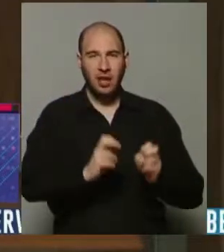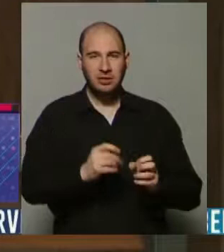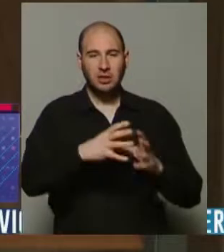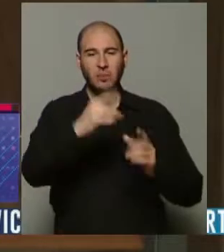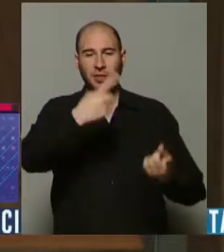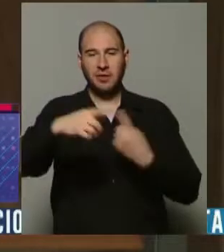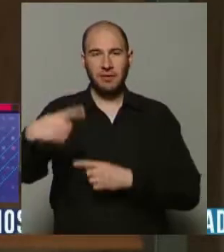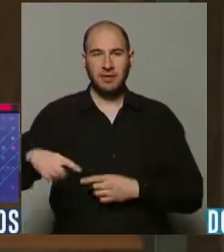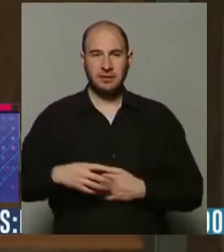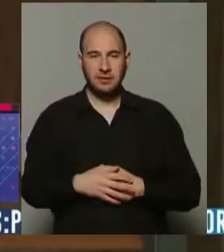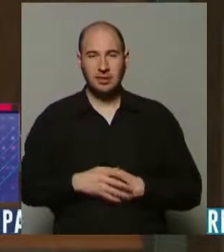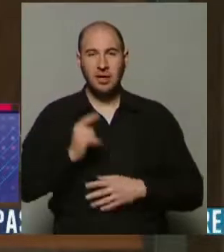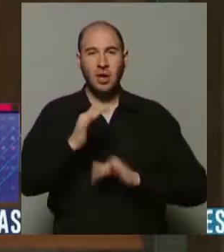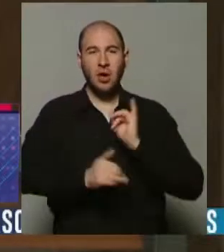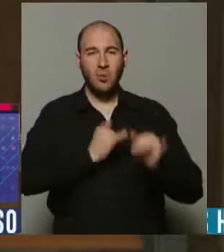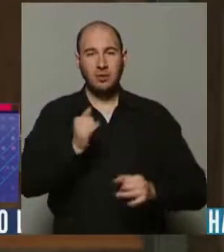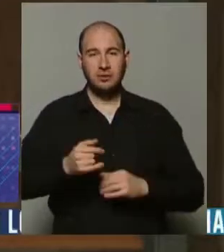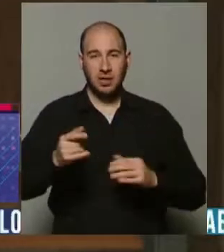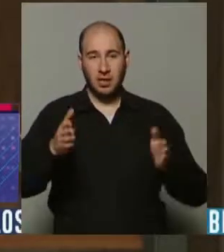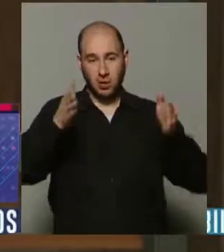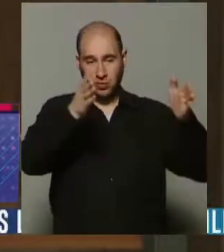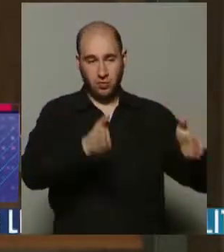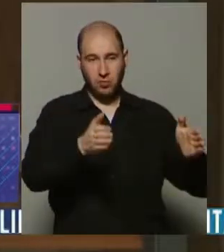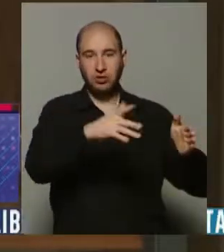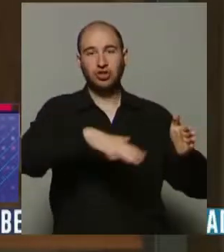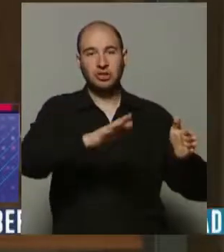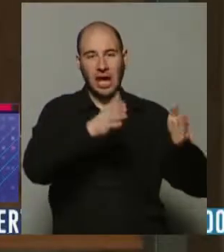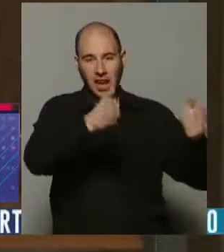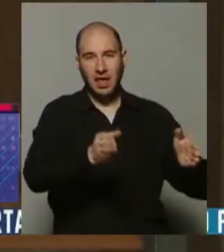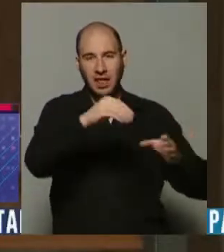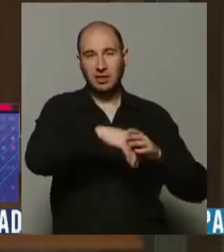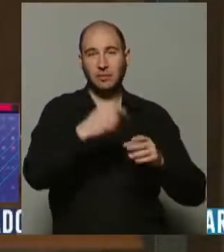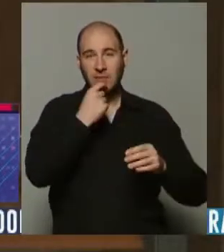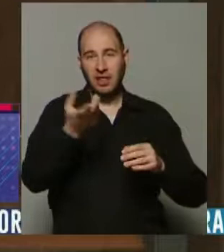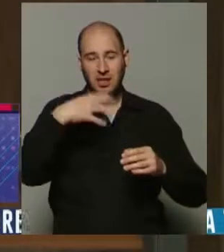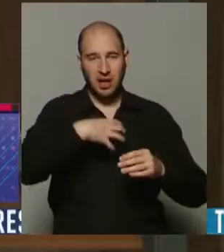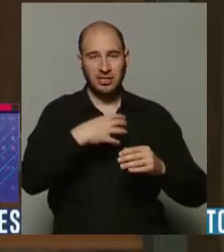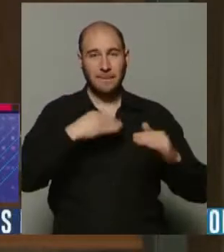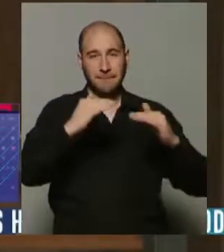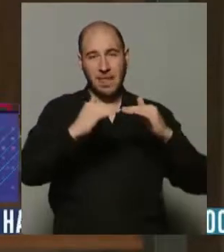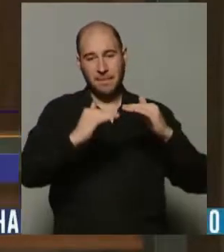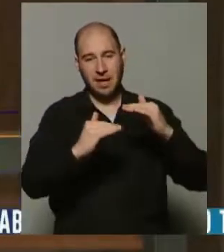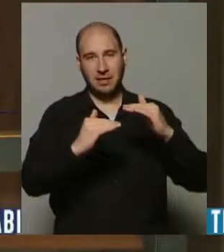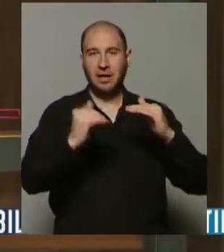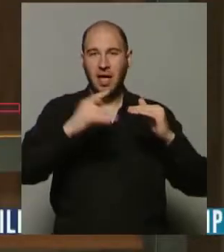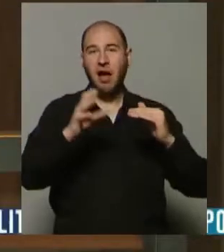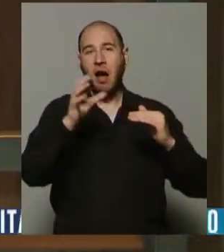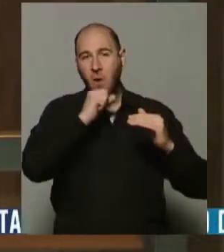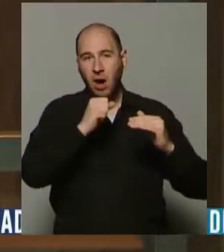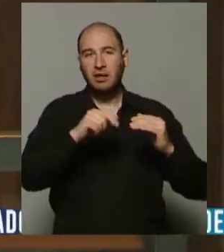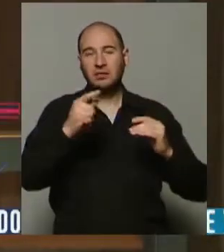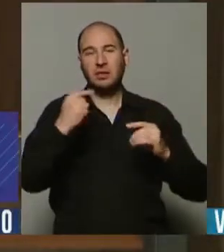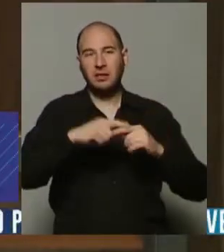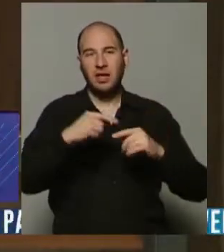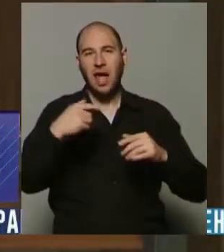distintos organismos que hablan de una franja social que pertenecía, por ejemplo, a la clase media-baja, que resistió esto de los ciclos